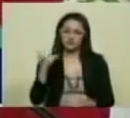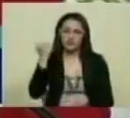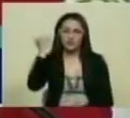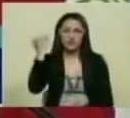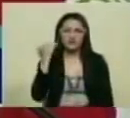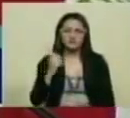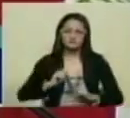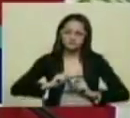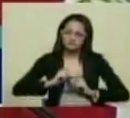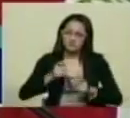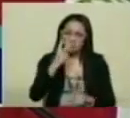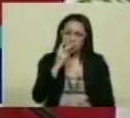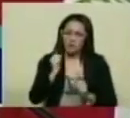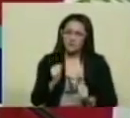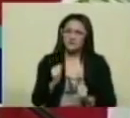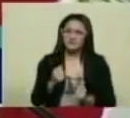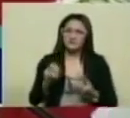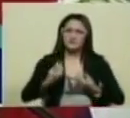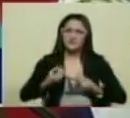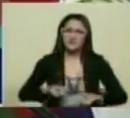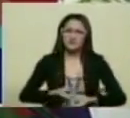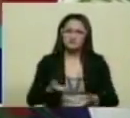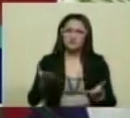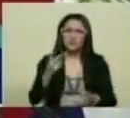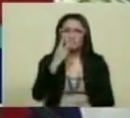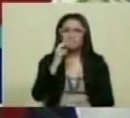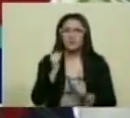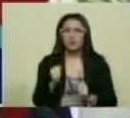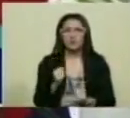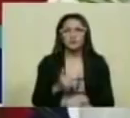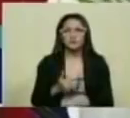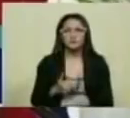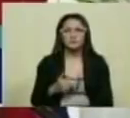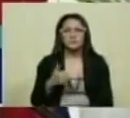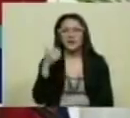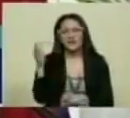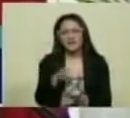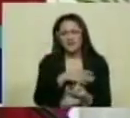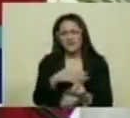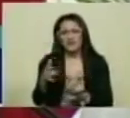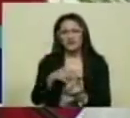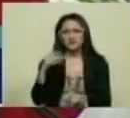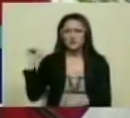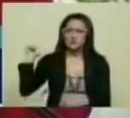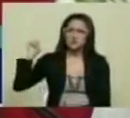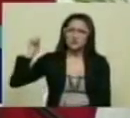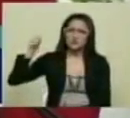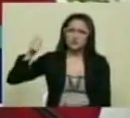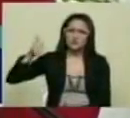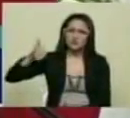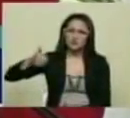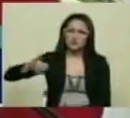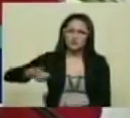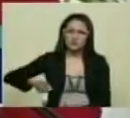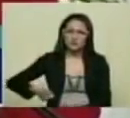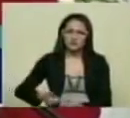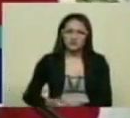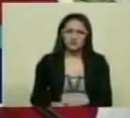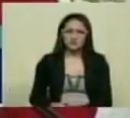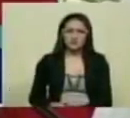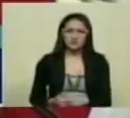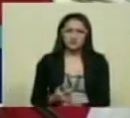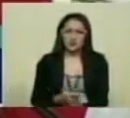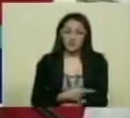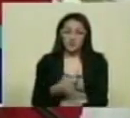más pobres, y entregó su vida a los más pobres, a los más atropellados durante toda una existencia, y nuestros